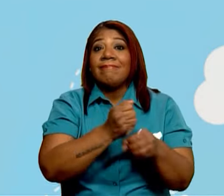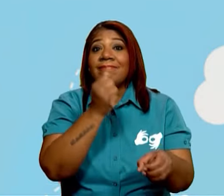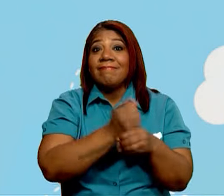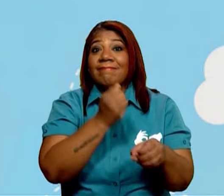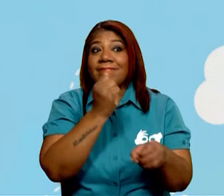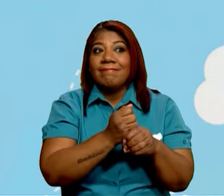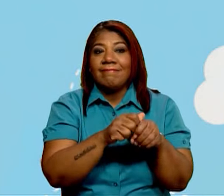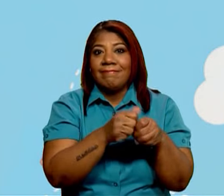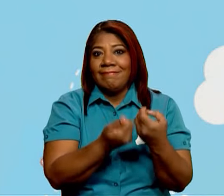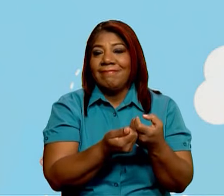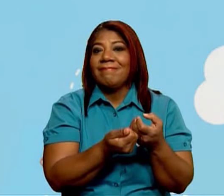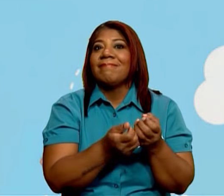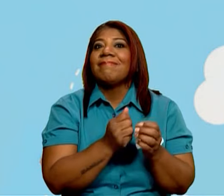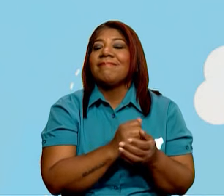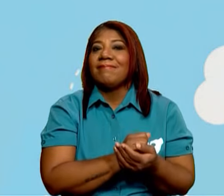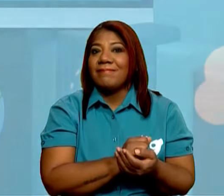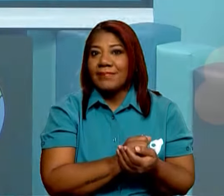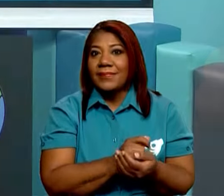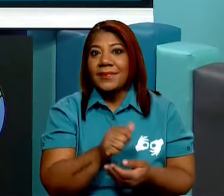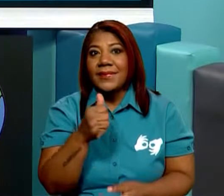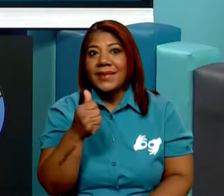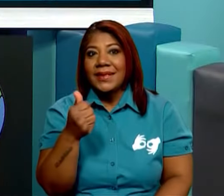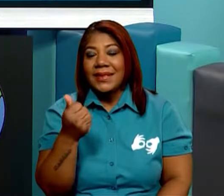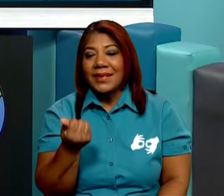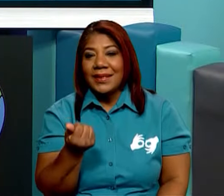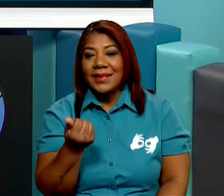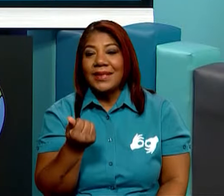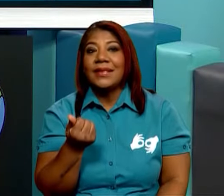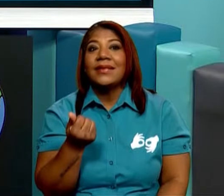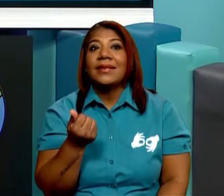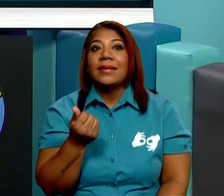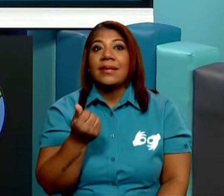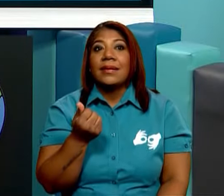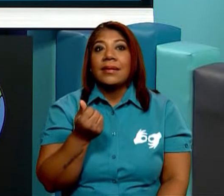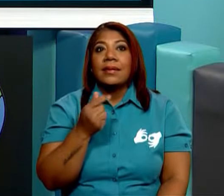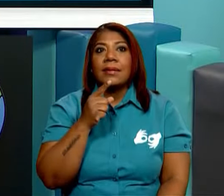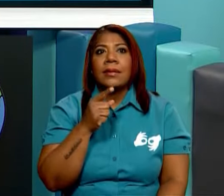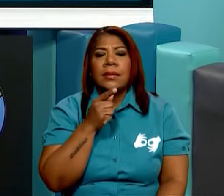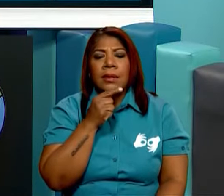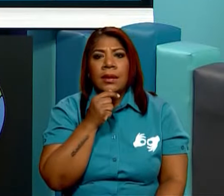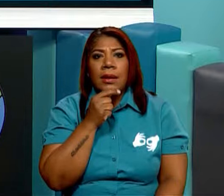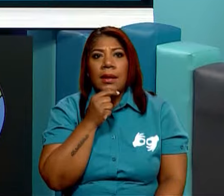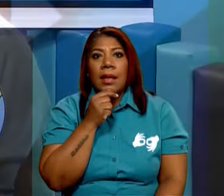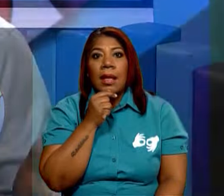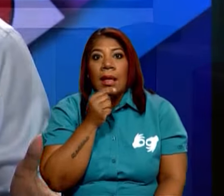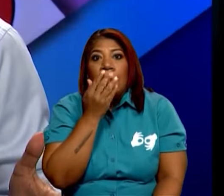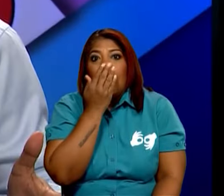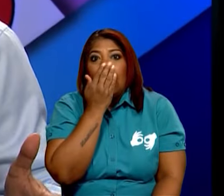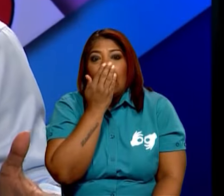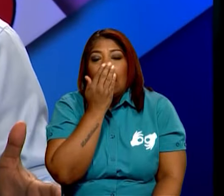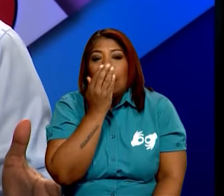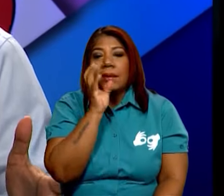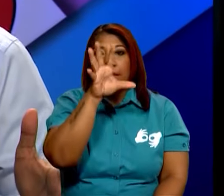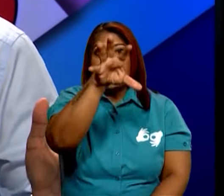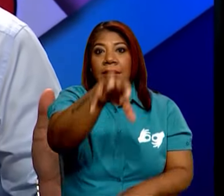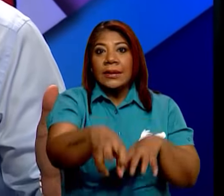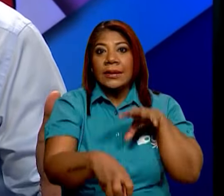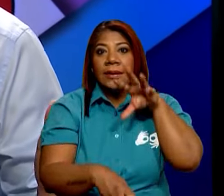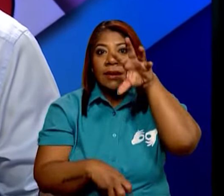nueces y otras semillas. Ahora, ¿qué tenemos allí? ¿Qué tenemos ahí? Leo.